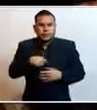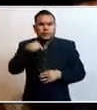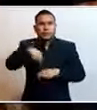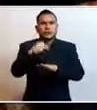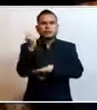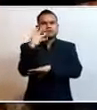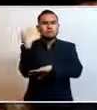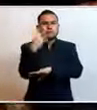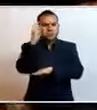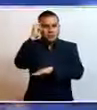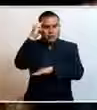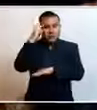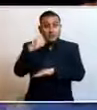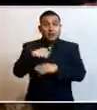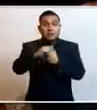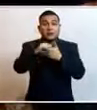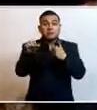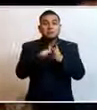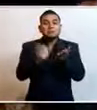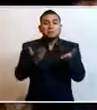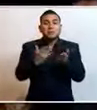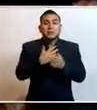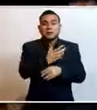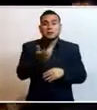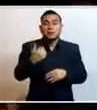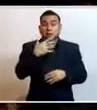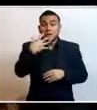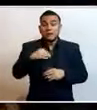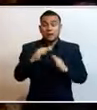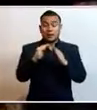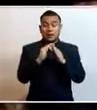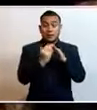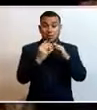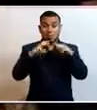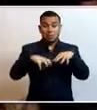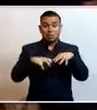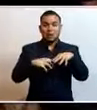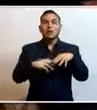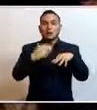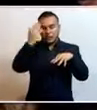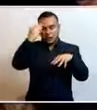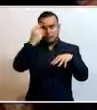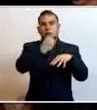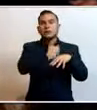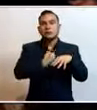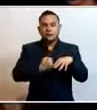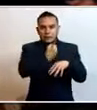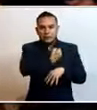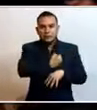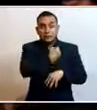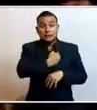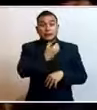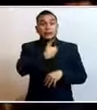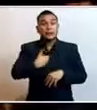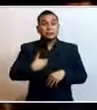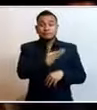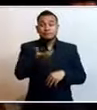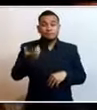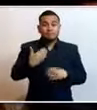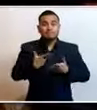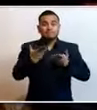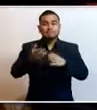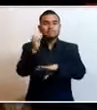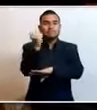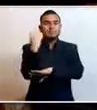porque ellos la están viviendo. Los que han perdido las casas saben que estamos en emergencia. Los que se le han caído sus muros saben que estamos en emergencia. Los que han tenido que